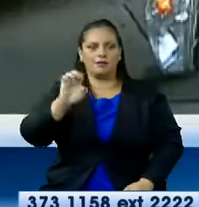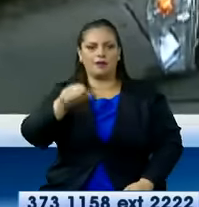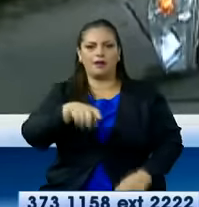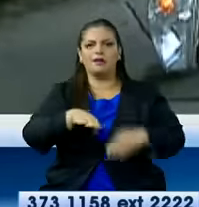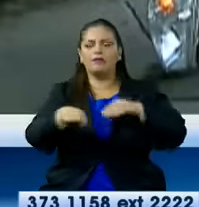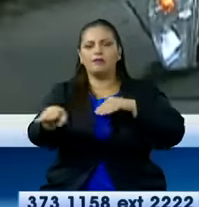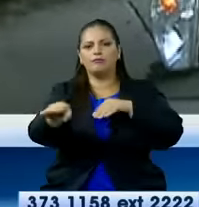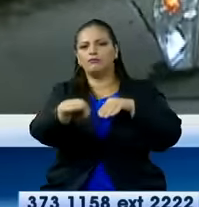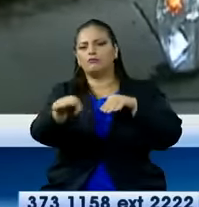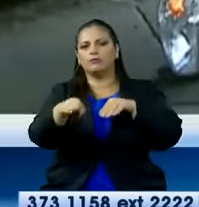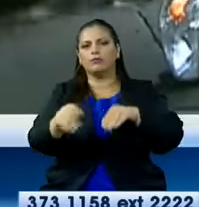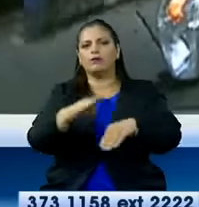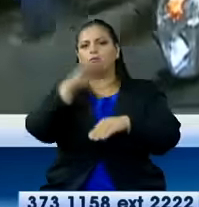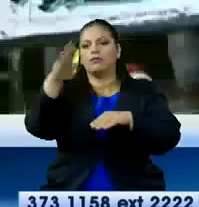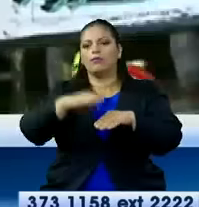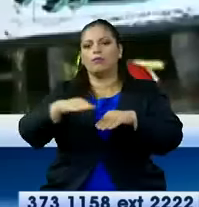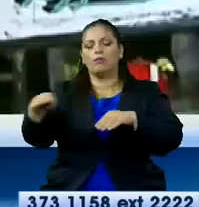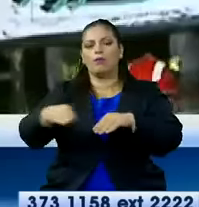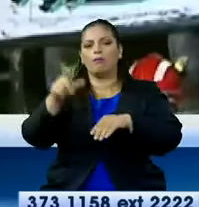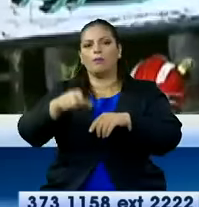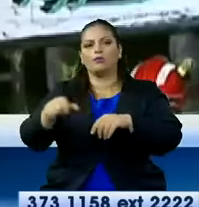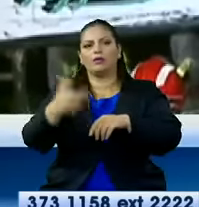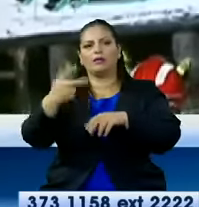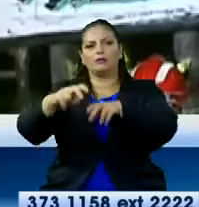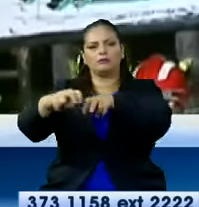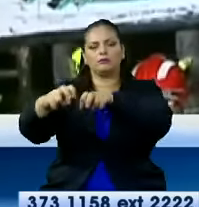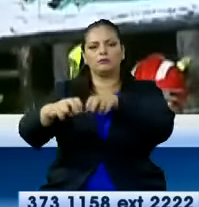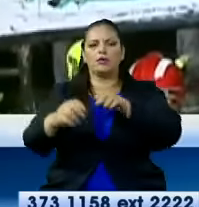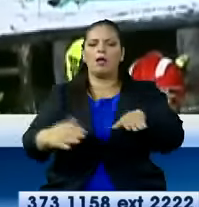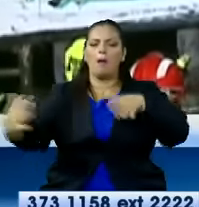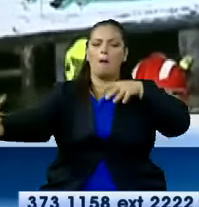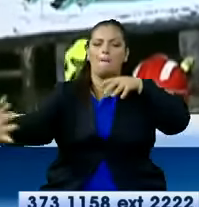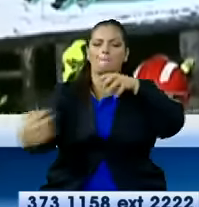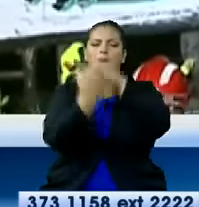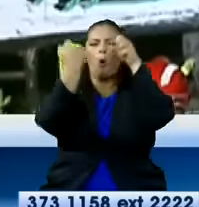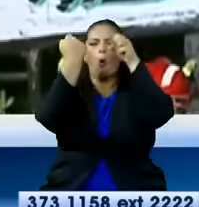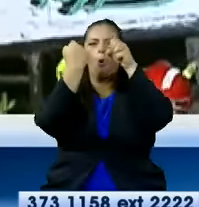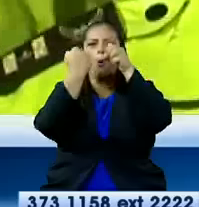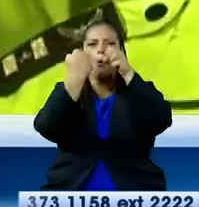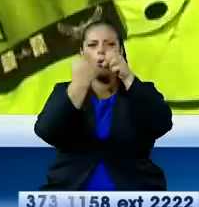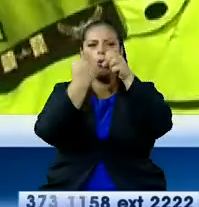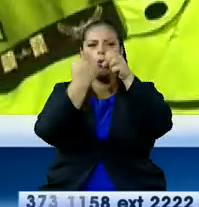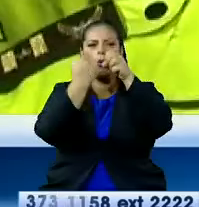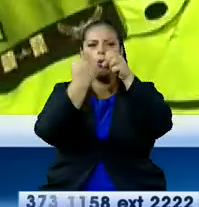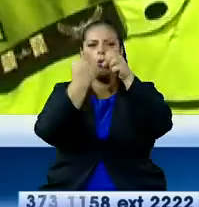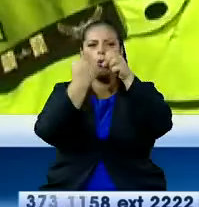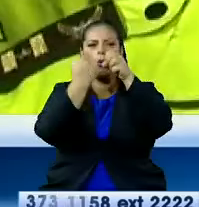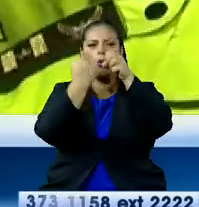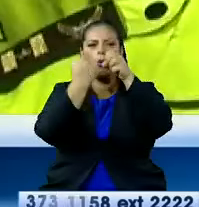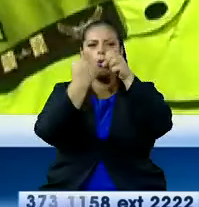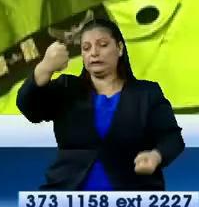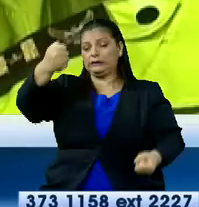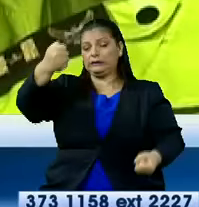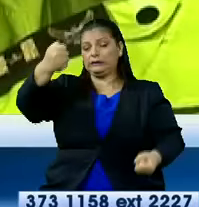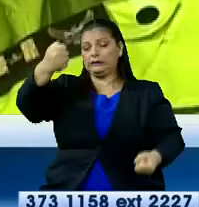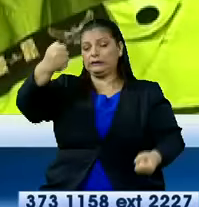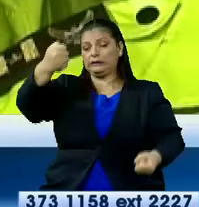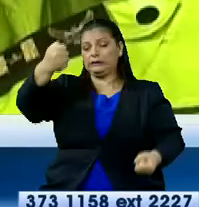luego precipitarse hacia la quebrada de aproximadamente 10 metros de profundidad. Este es un choque frontal